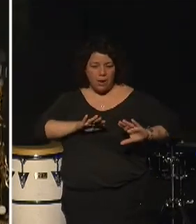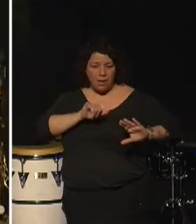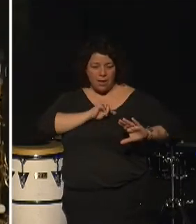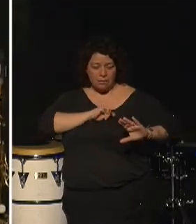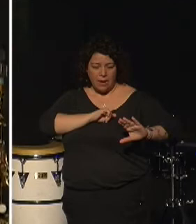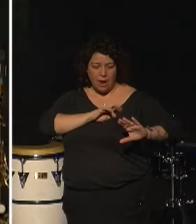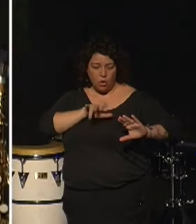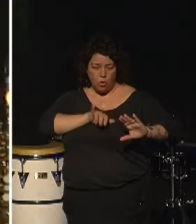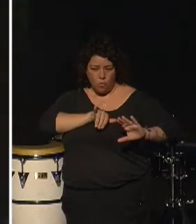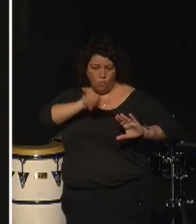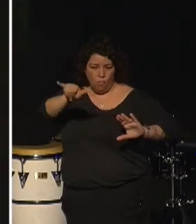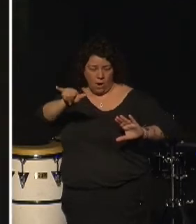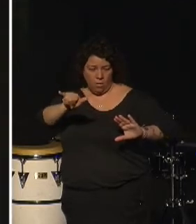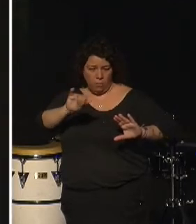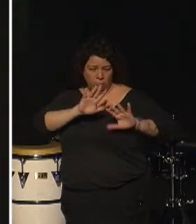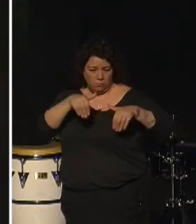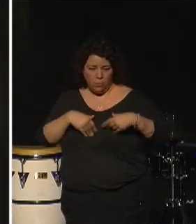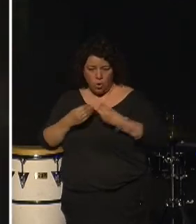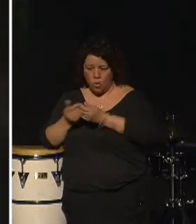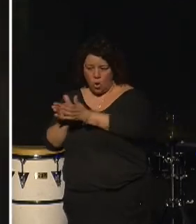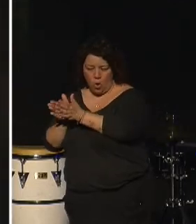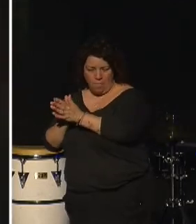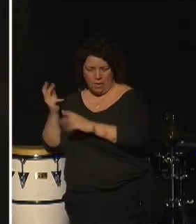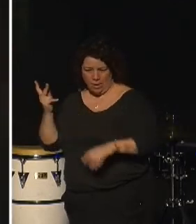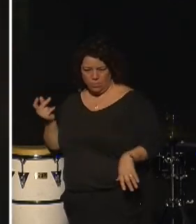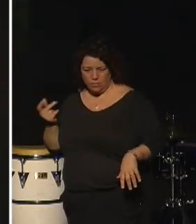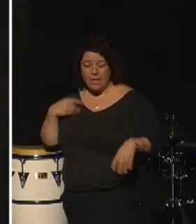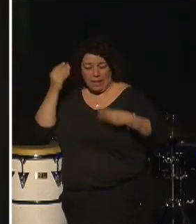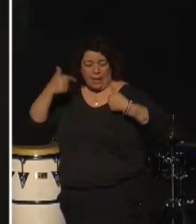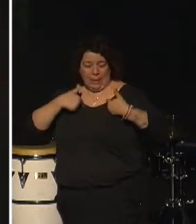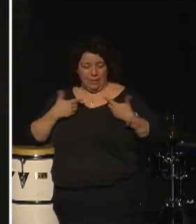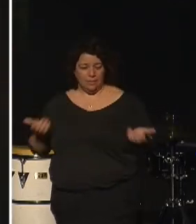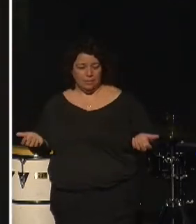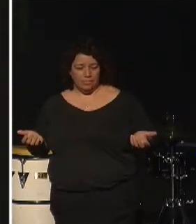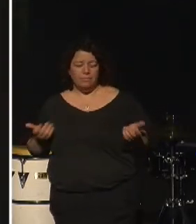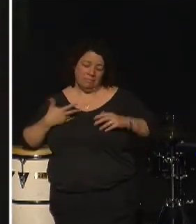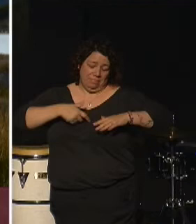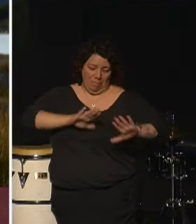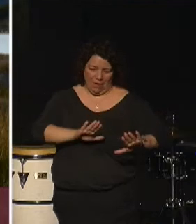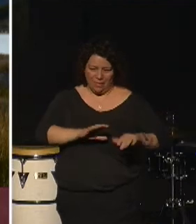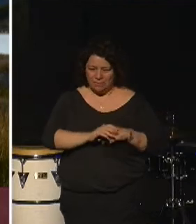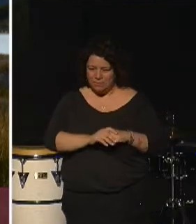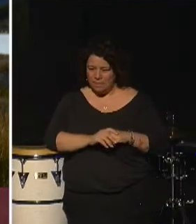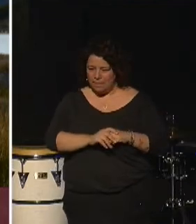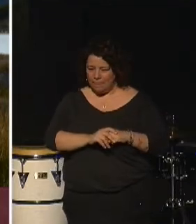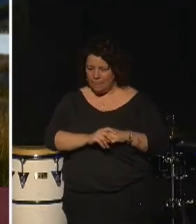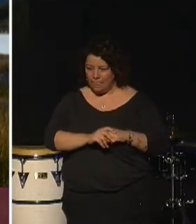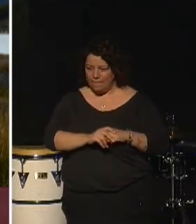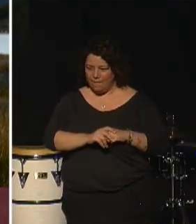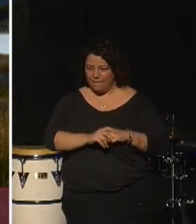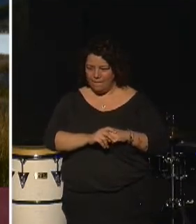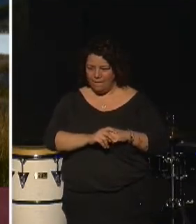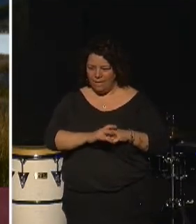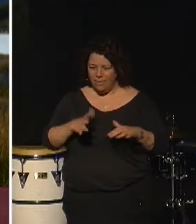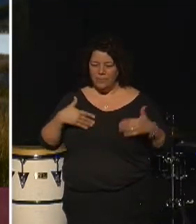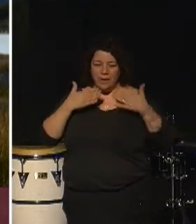que tenía de vuelta con Álvaro y Alberto. ¿Qué pensáis que hizo Sara? Se quedó. De hecho, gracias